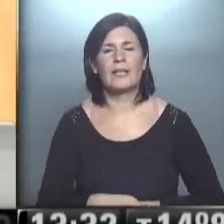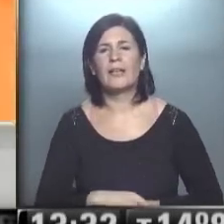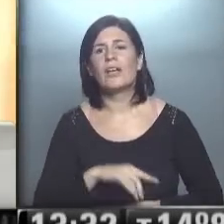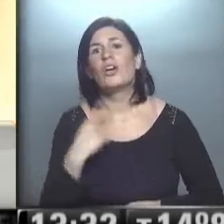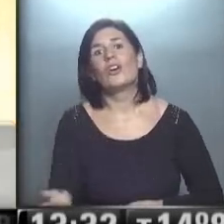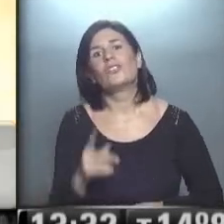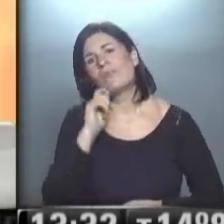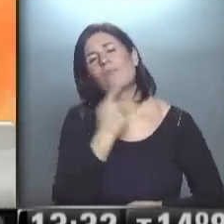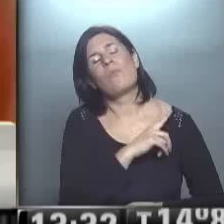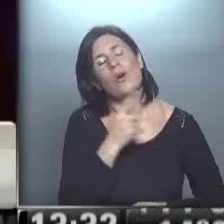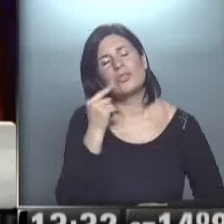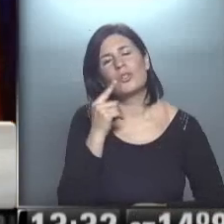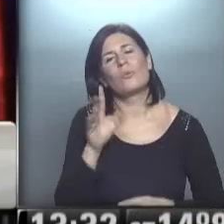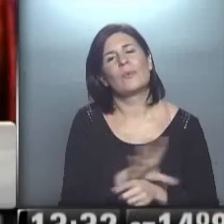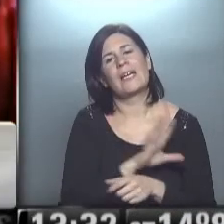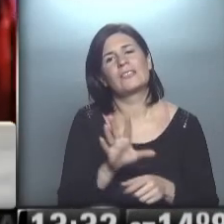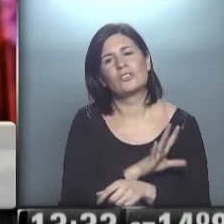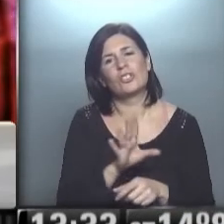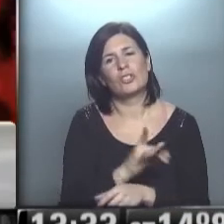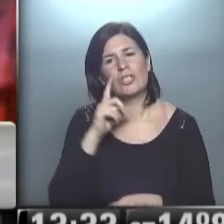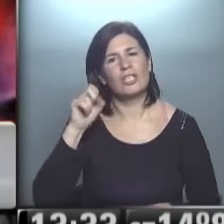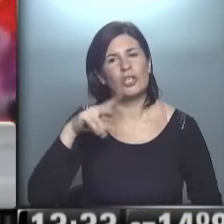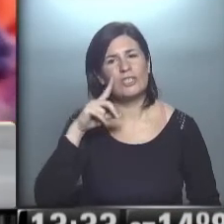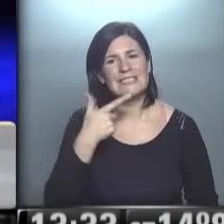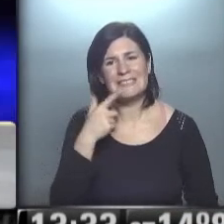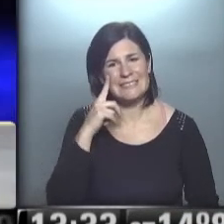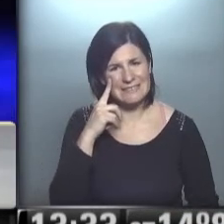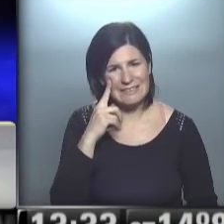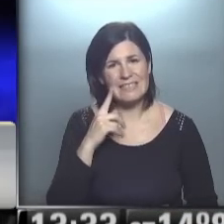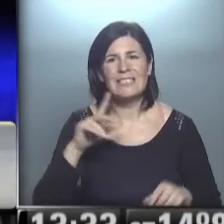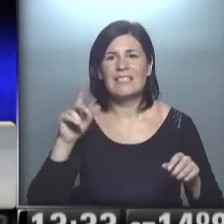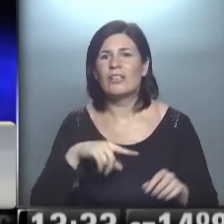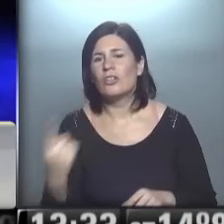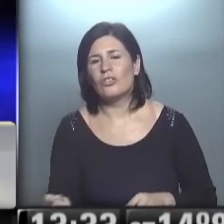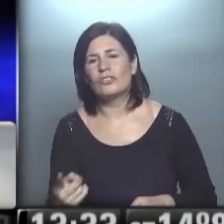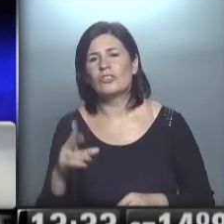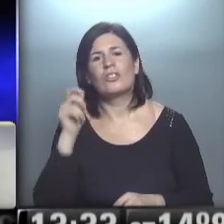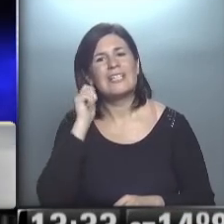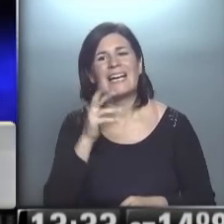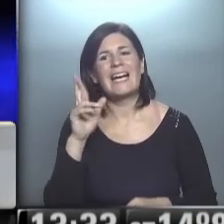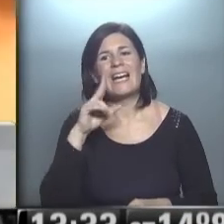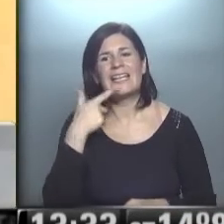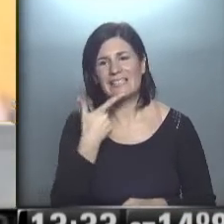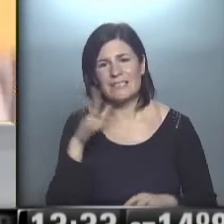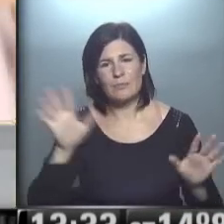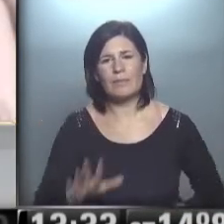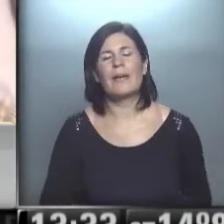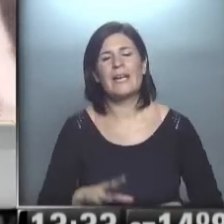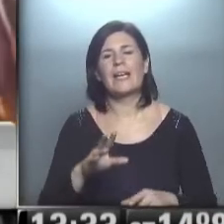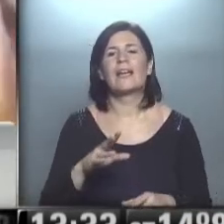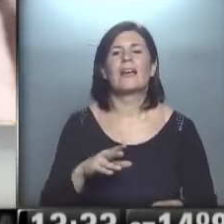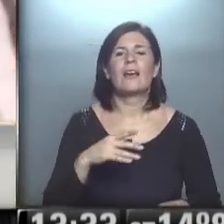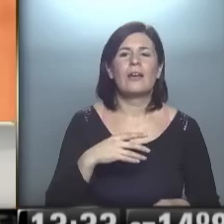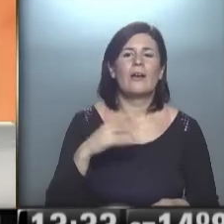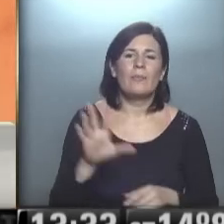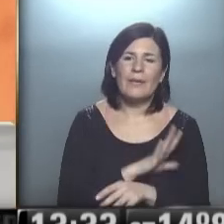este gran actor y gran creador que es Emiliano Dionisi. Está haciendo, junto con Julia Garris, Romeo y Julieta de bolsillo. En las